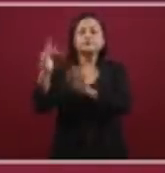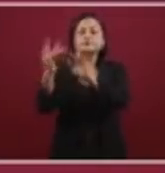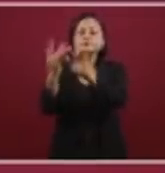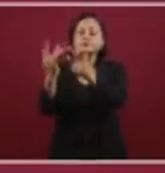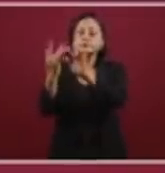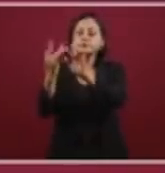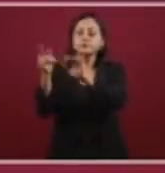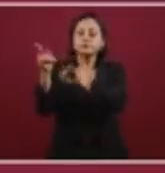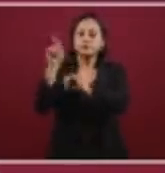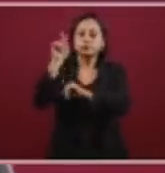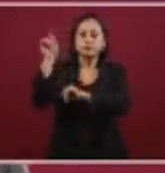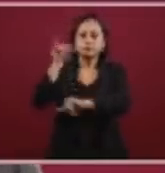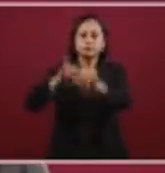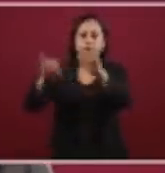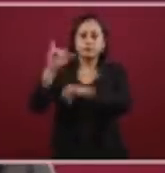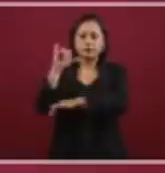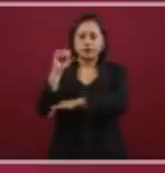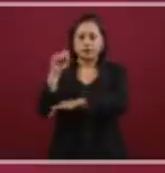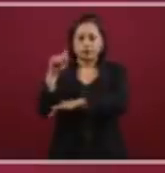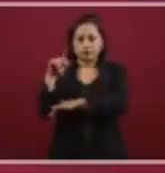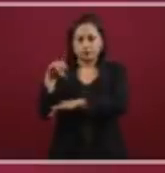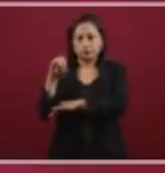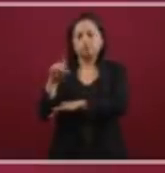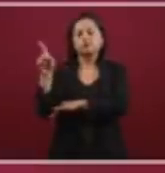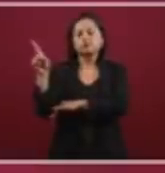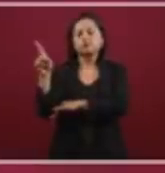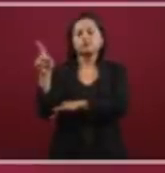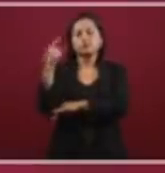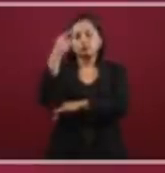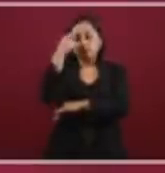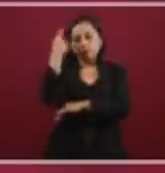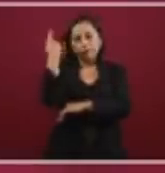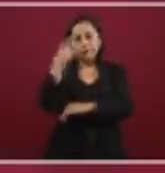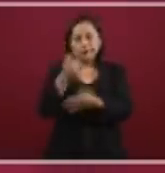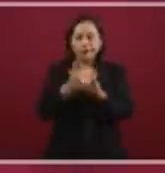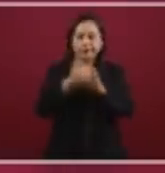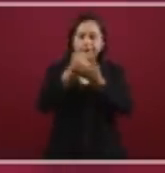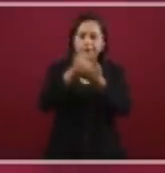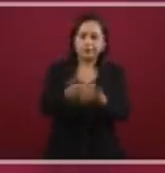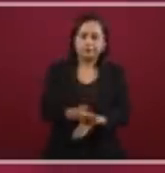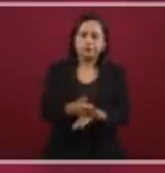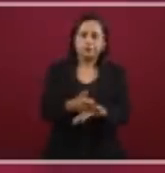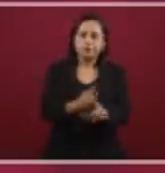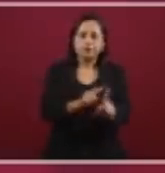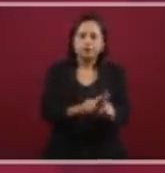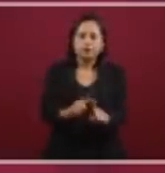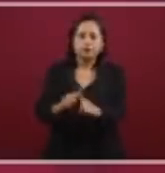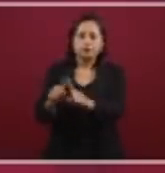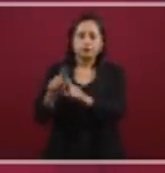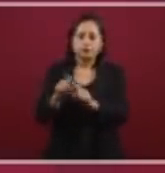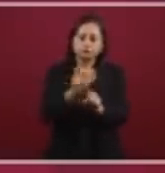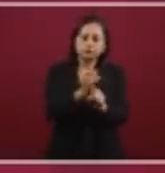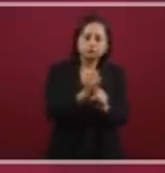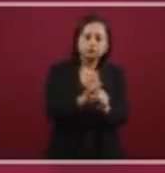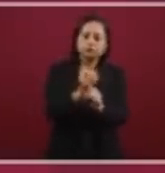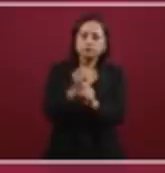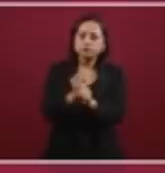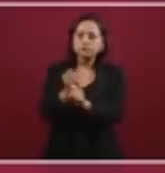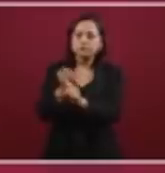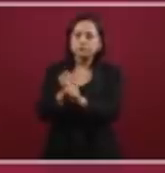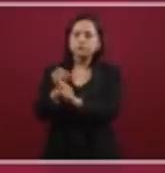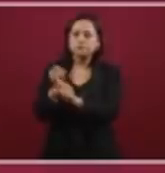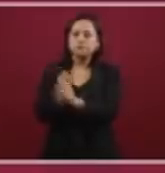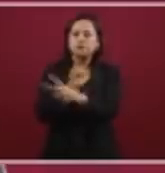laboratorios de isla para poder desahogar todas las tareas de análisis genético de piezas